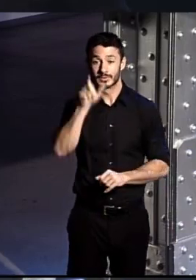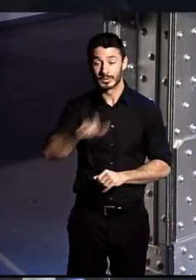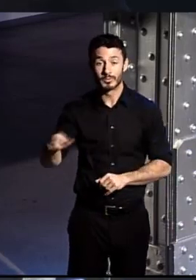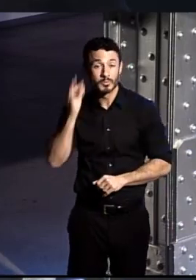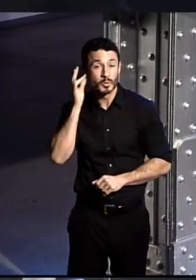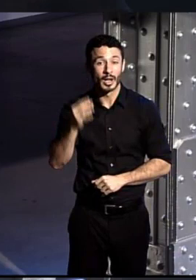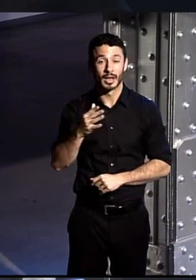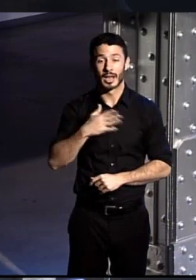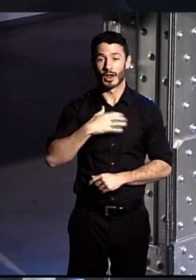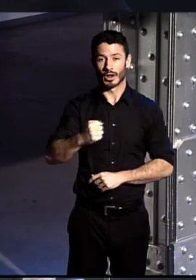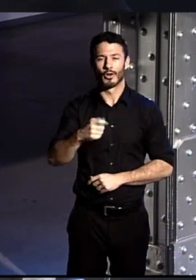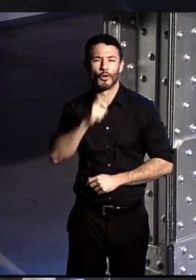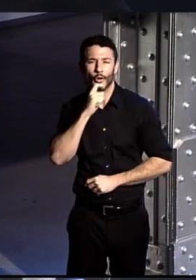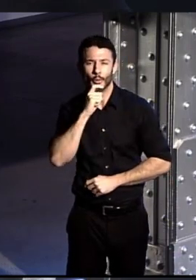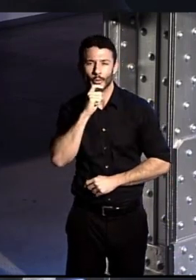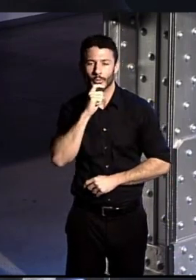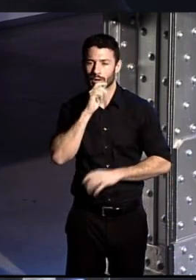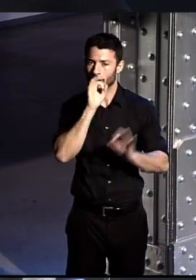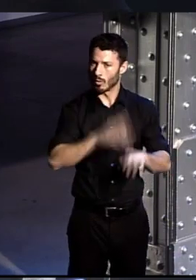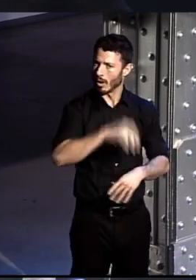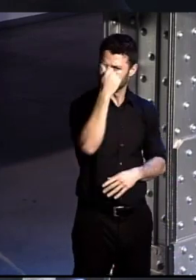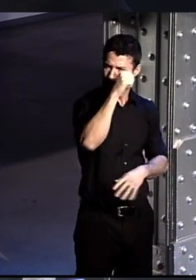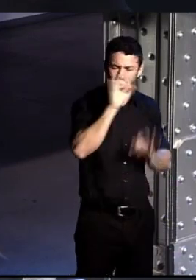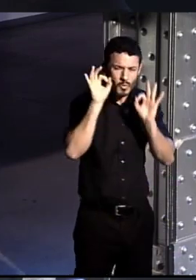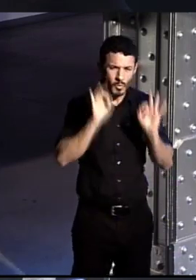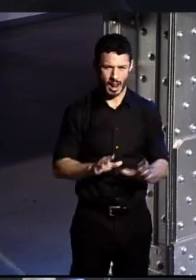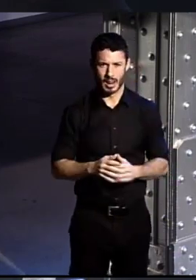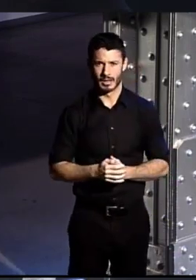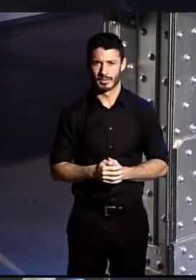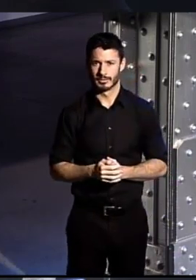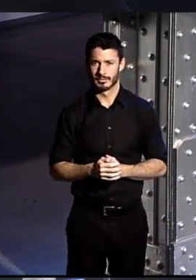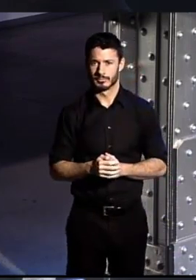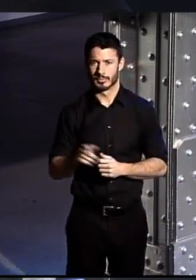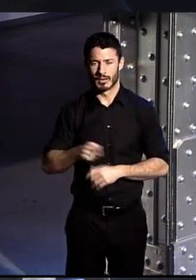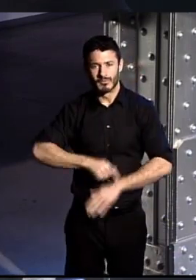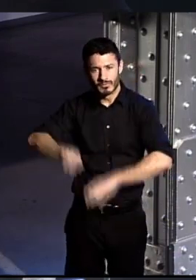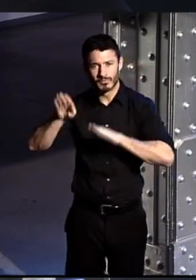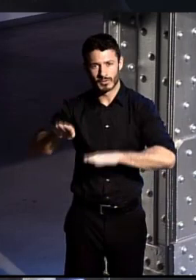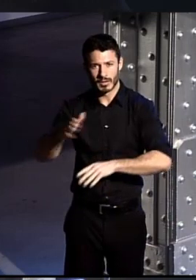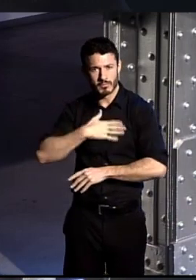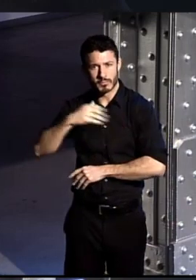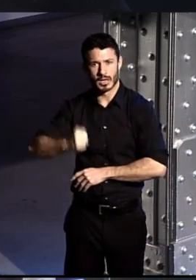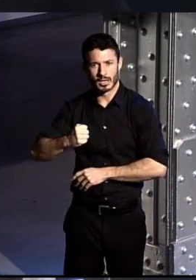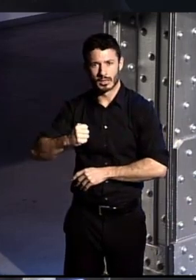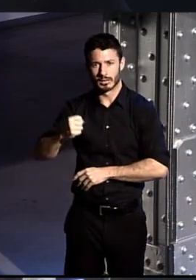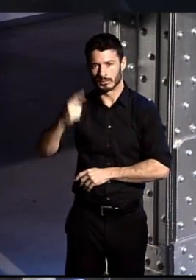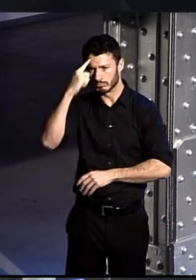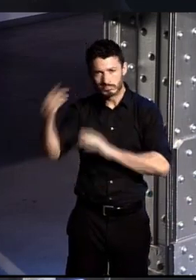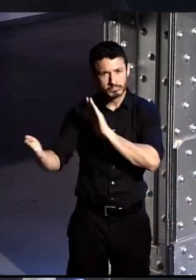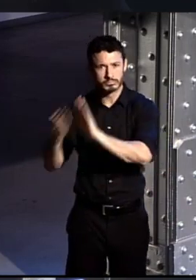heroínas, tenían exactamente las mismas virtudes que tenían sus compañeros varones. Eran leales, valientes,